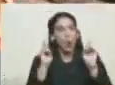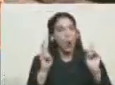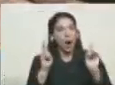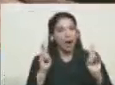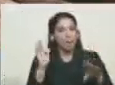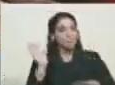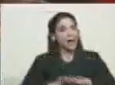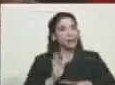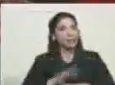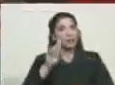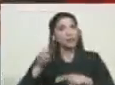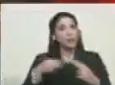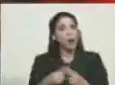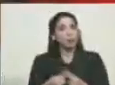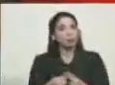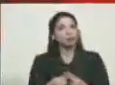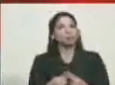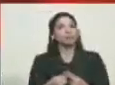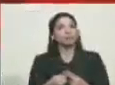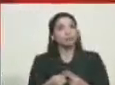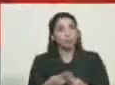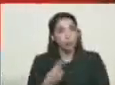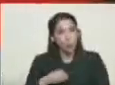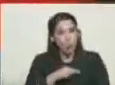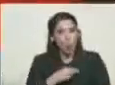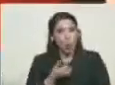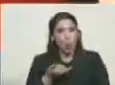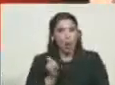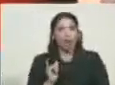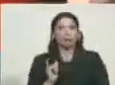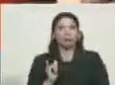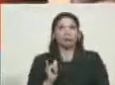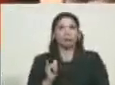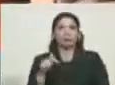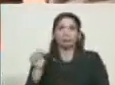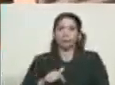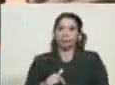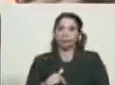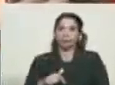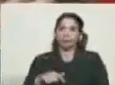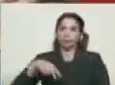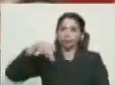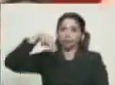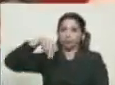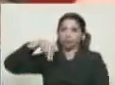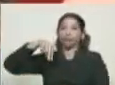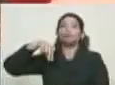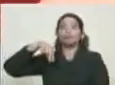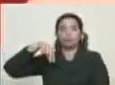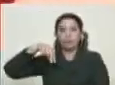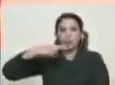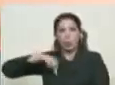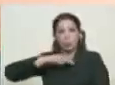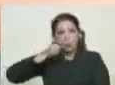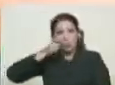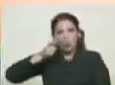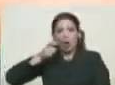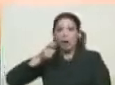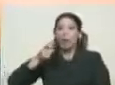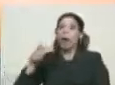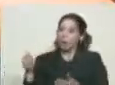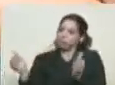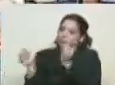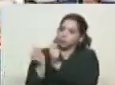ocurra nunca. Los que estamos aquí, aquí en esta tarima, los que están allá, estamos obligados a estar al lado de nuestro